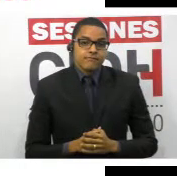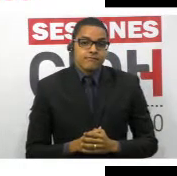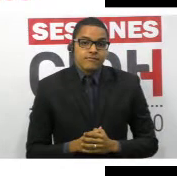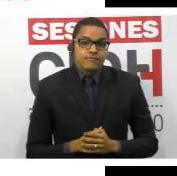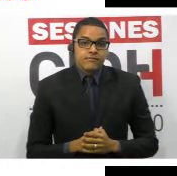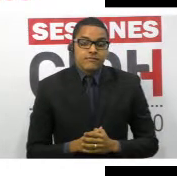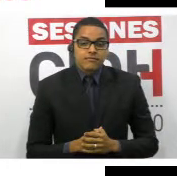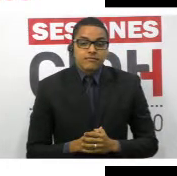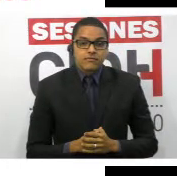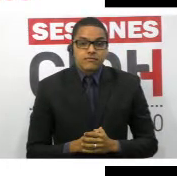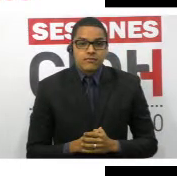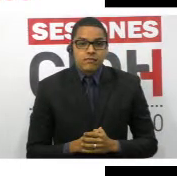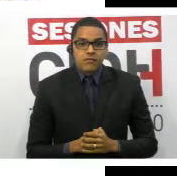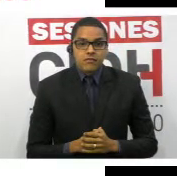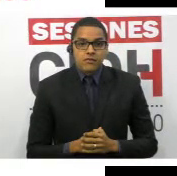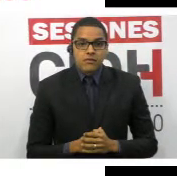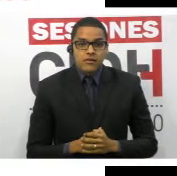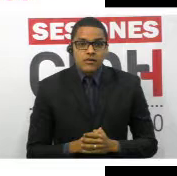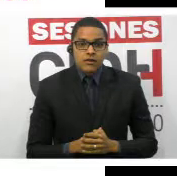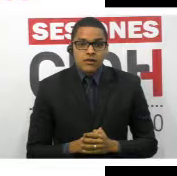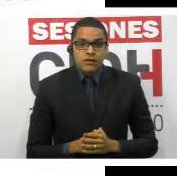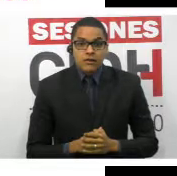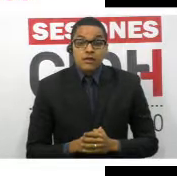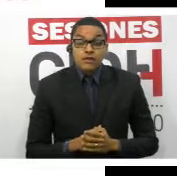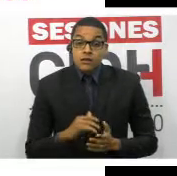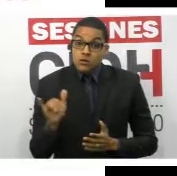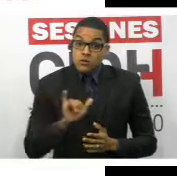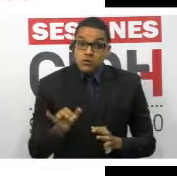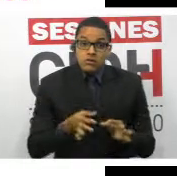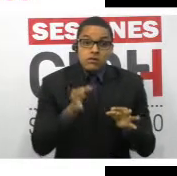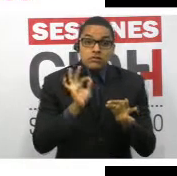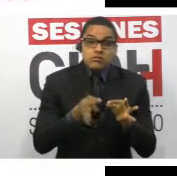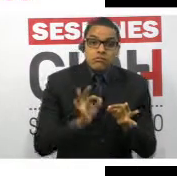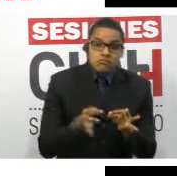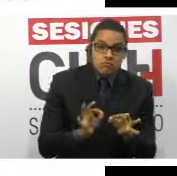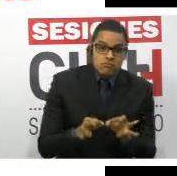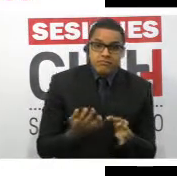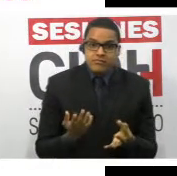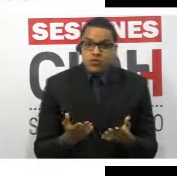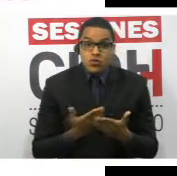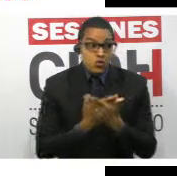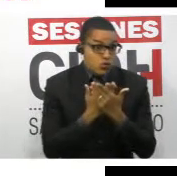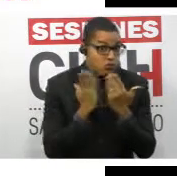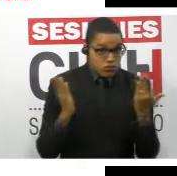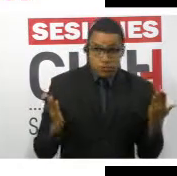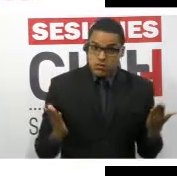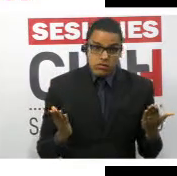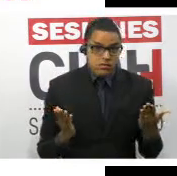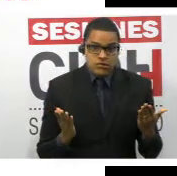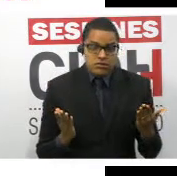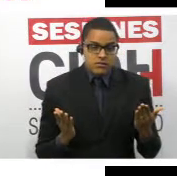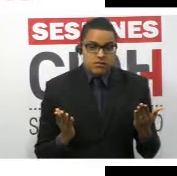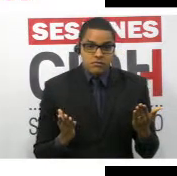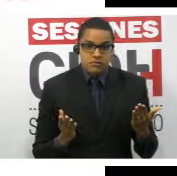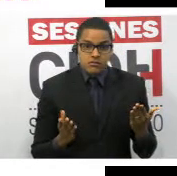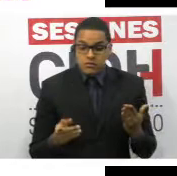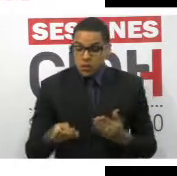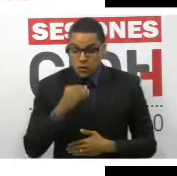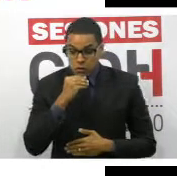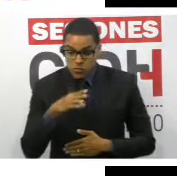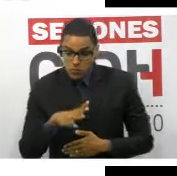falta de como antes contaba la compañera falta de intérpretes y de materiales para trabajar sobre las mujeres con discapacidad